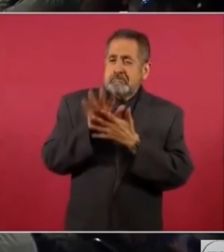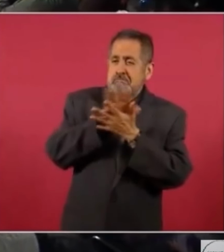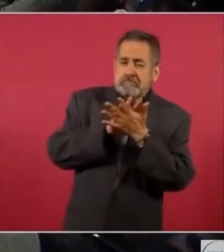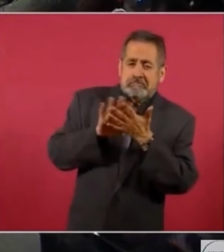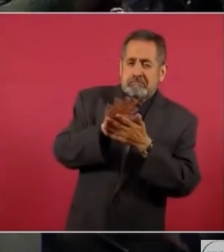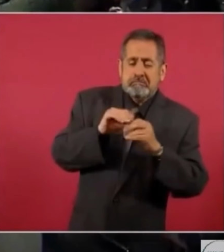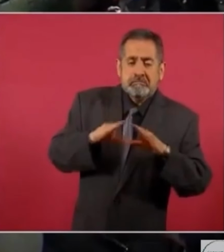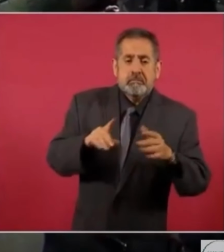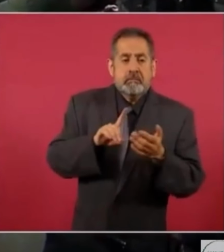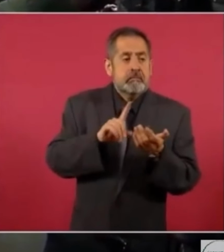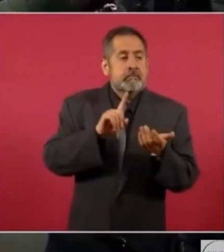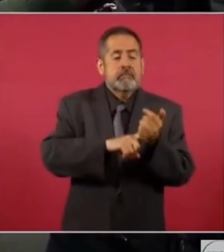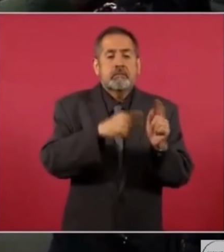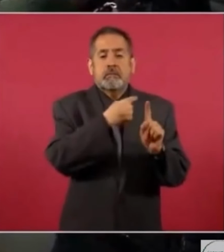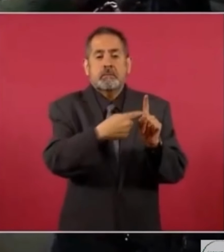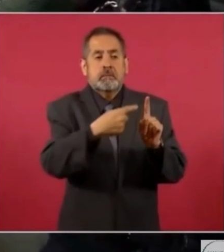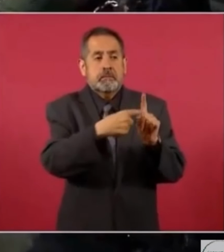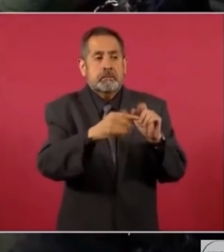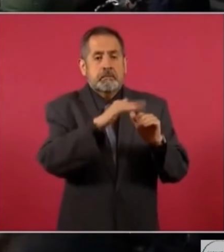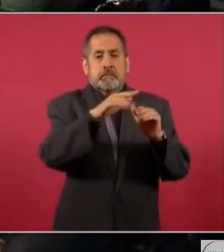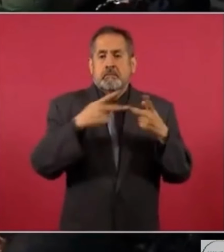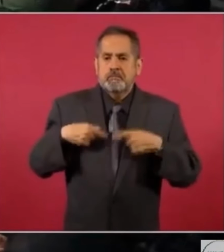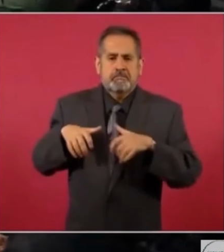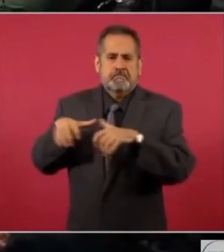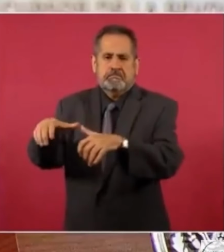en sectores medios.